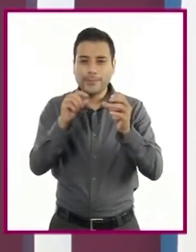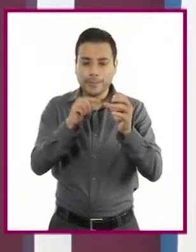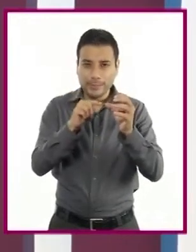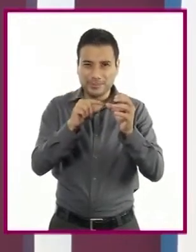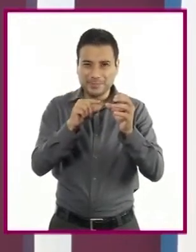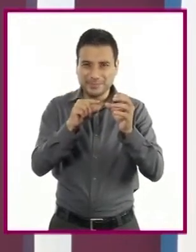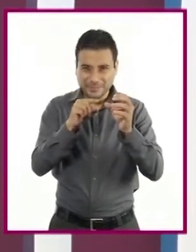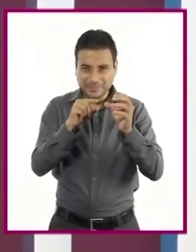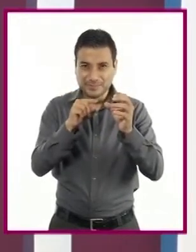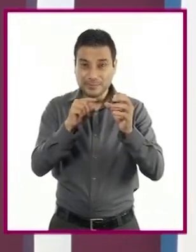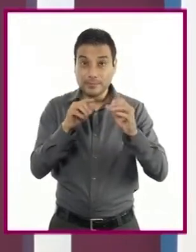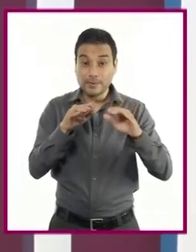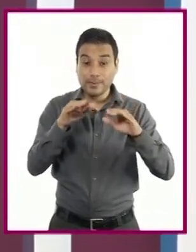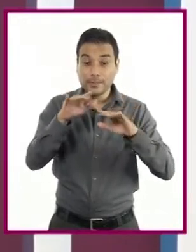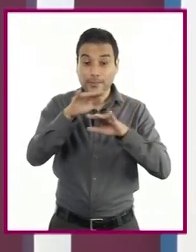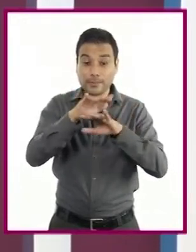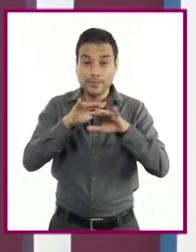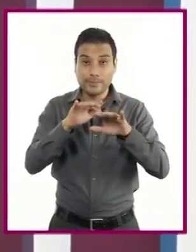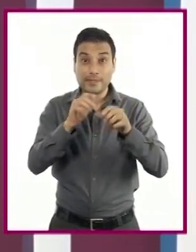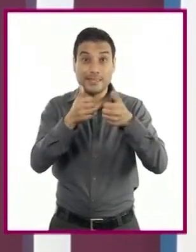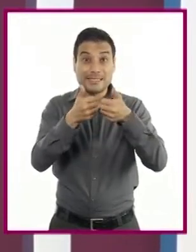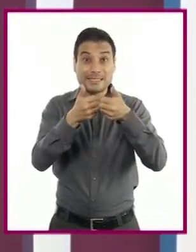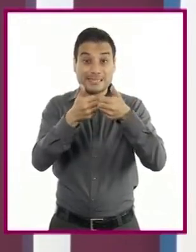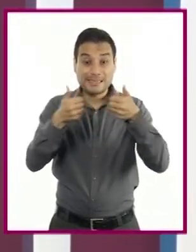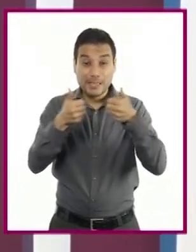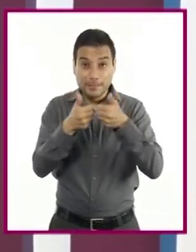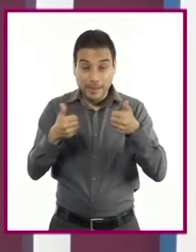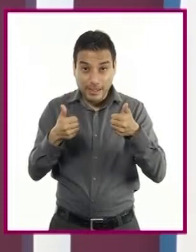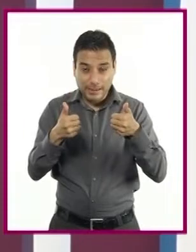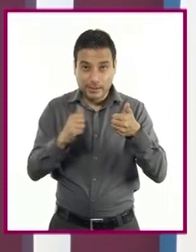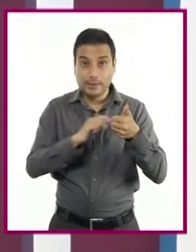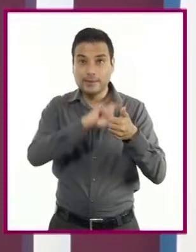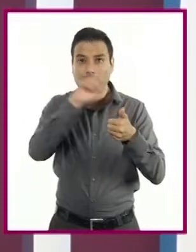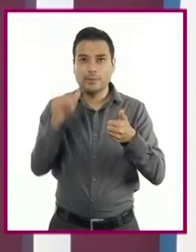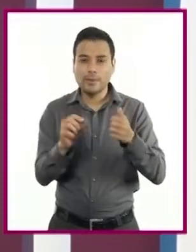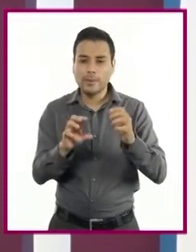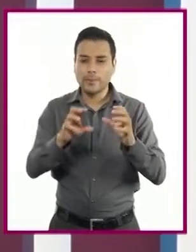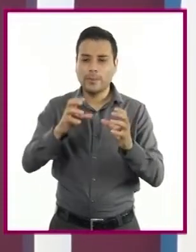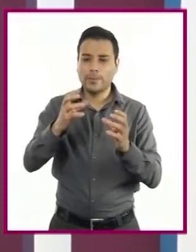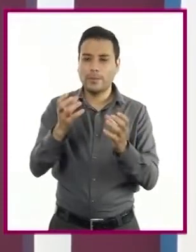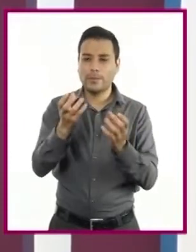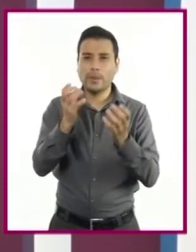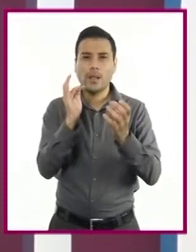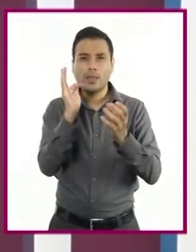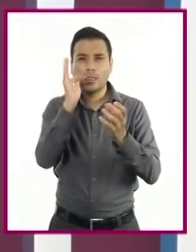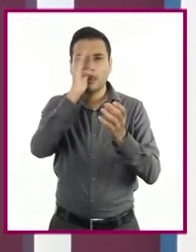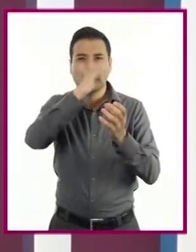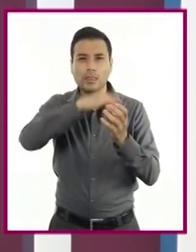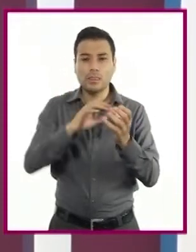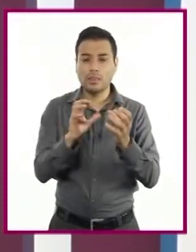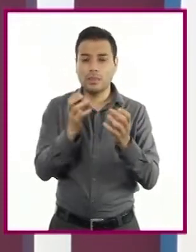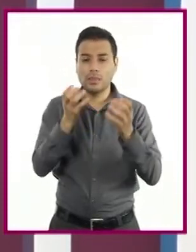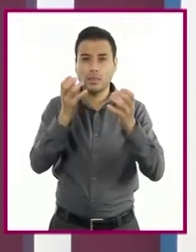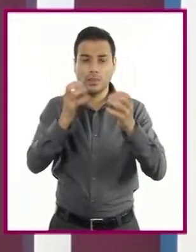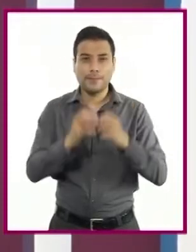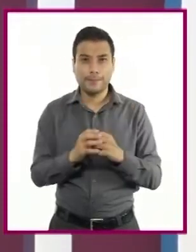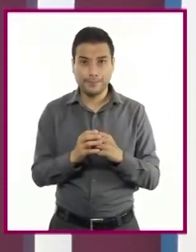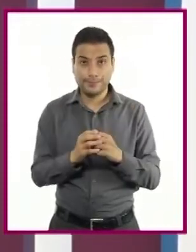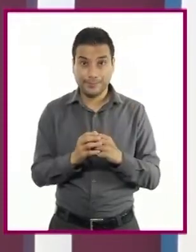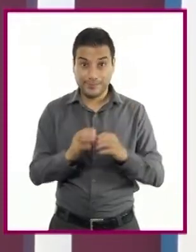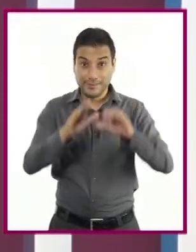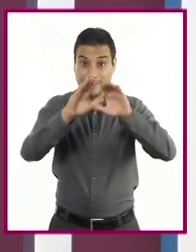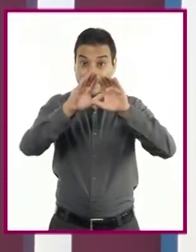modo, estas se separan, se dispersan y se volatilizan, lo que ocasiona que la capa de ozono de la atmósfera